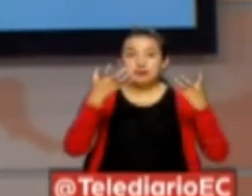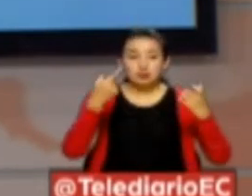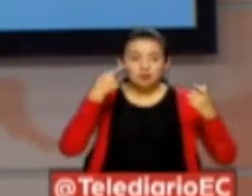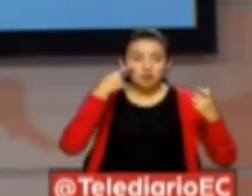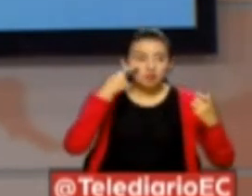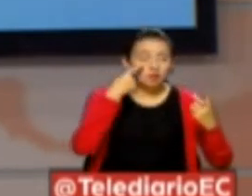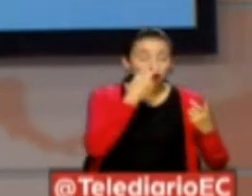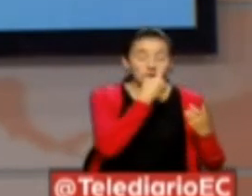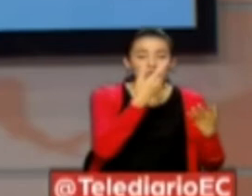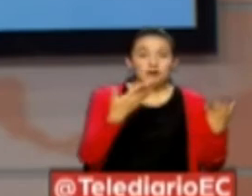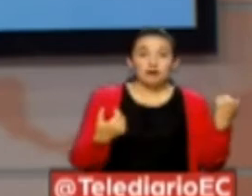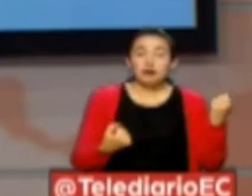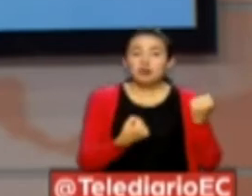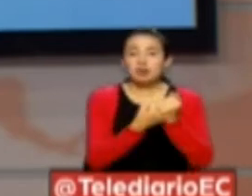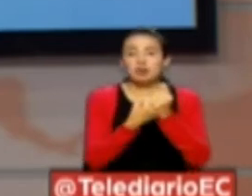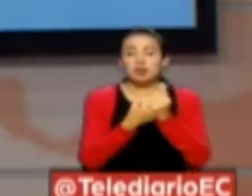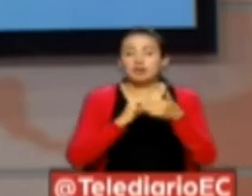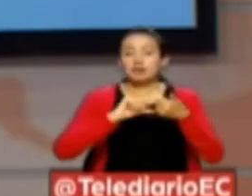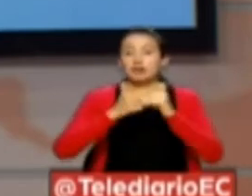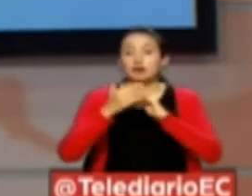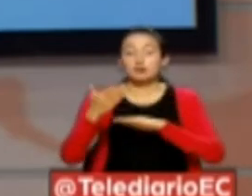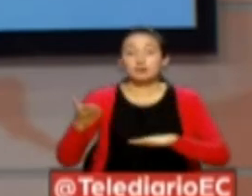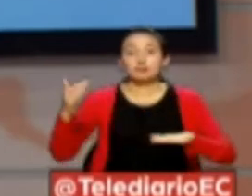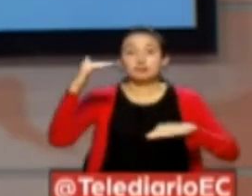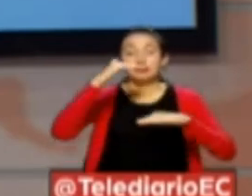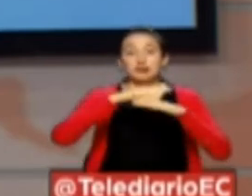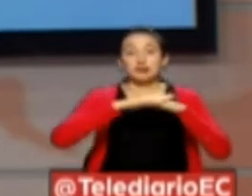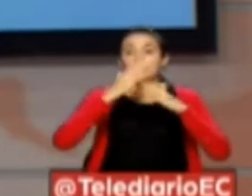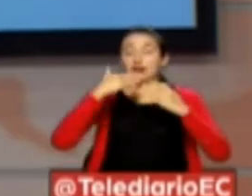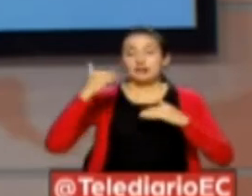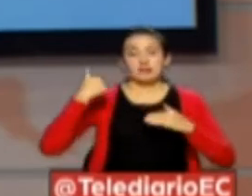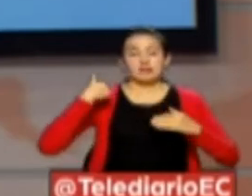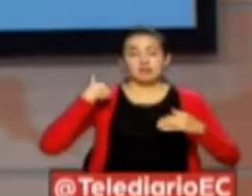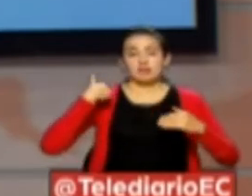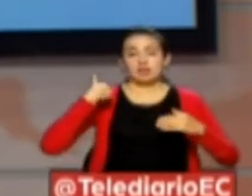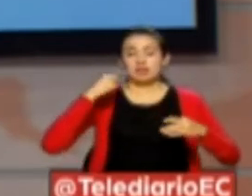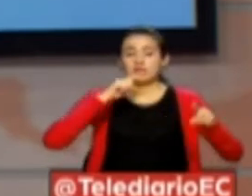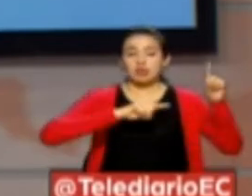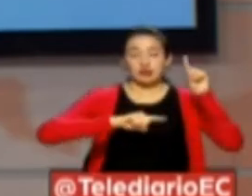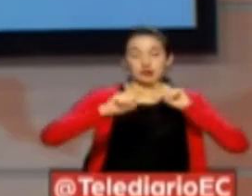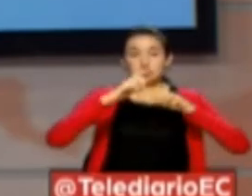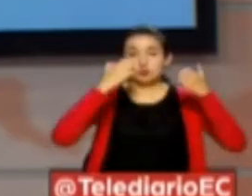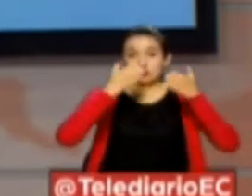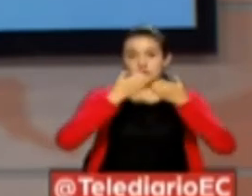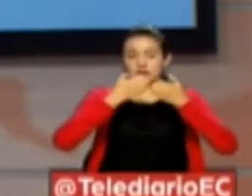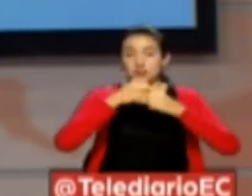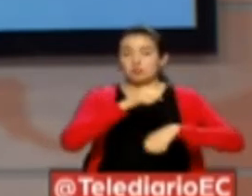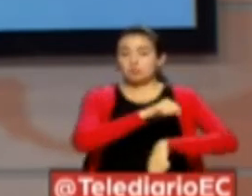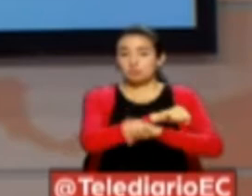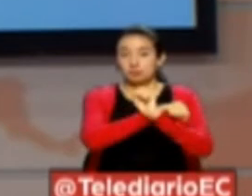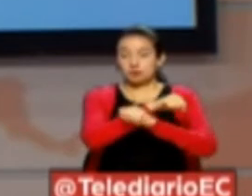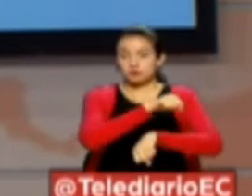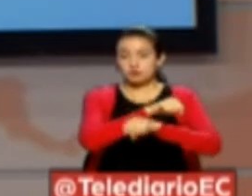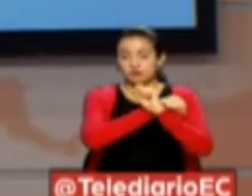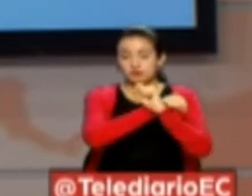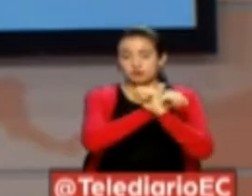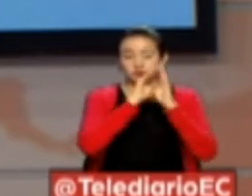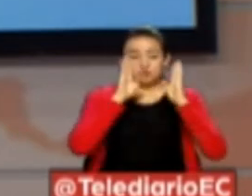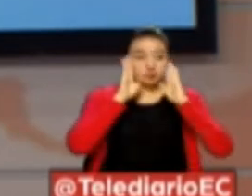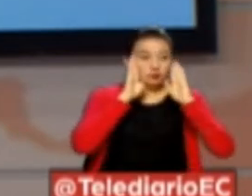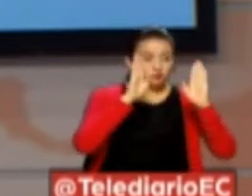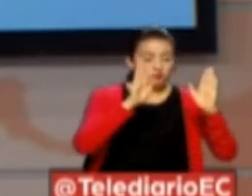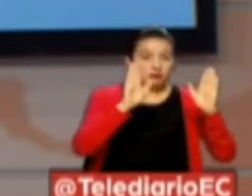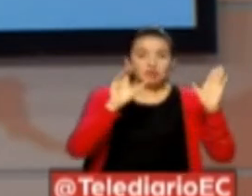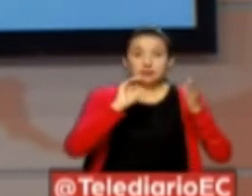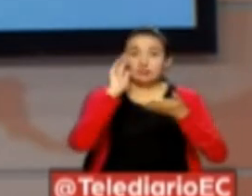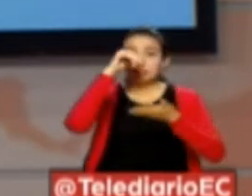ya el centro de alto rendimiento tiene una línea de negocio hemos tenido varios equipos de fútbol que van a hacer concentraciones a los